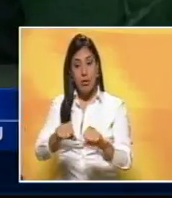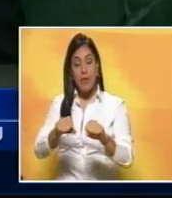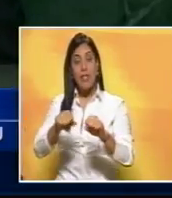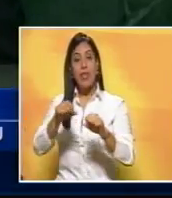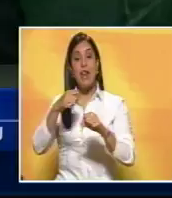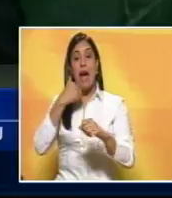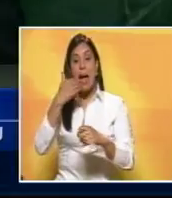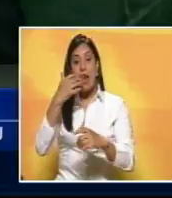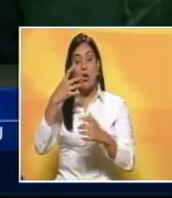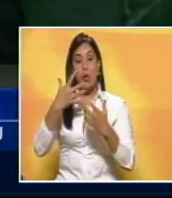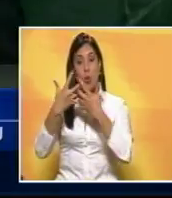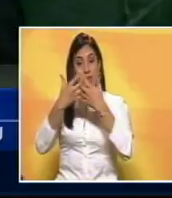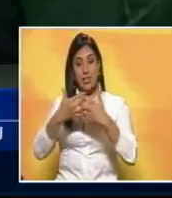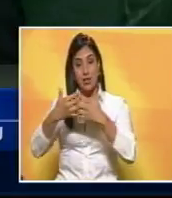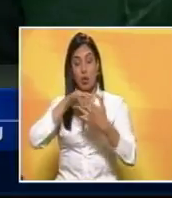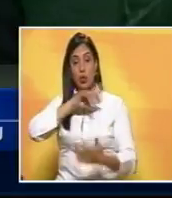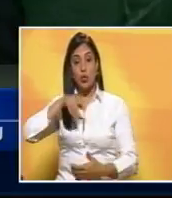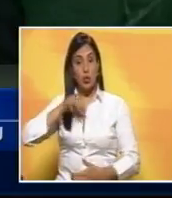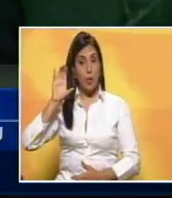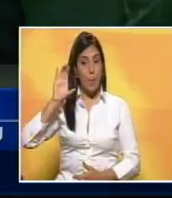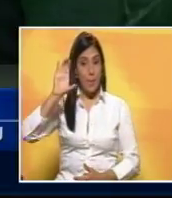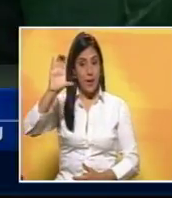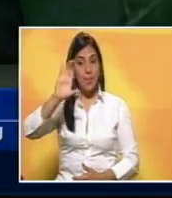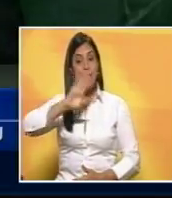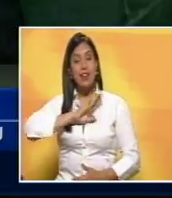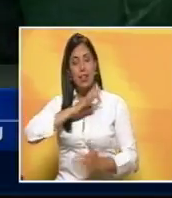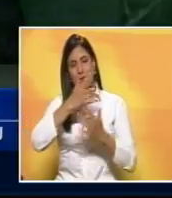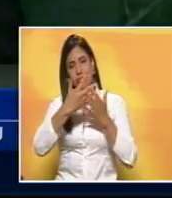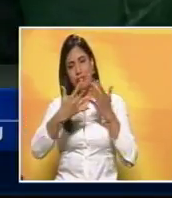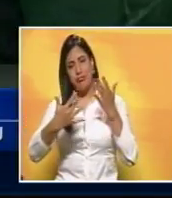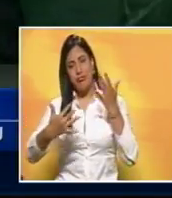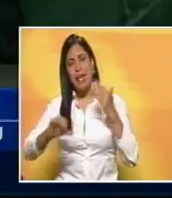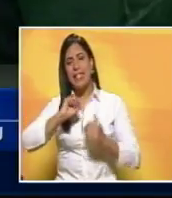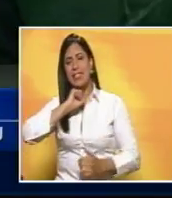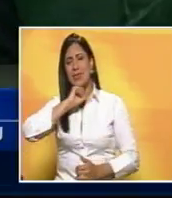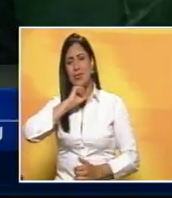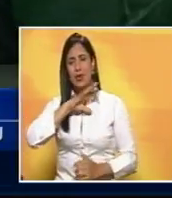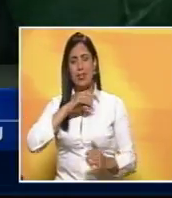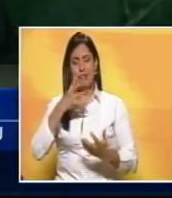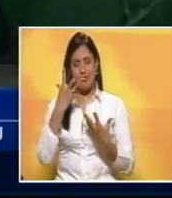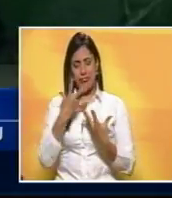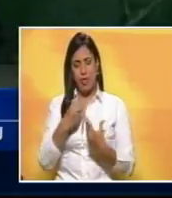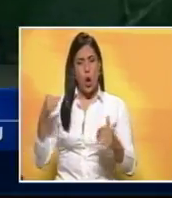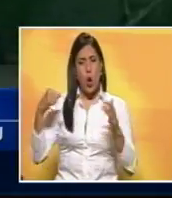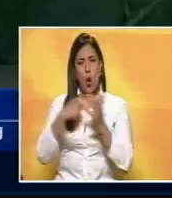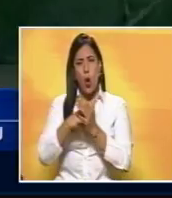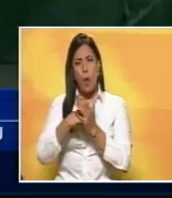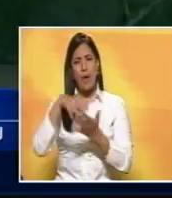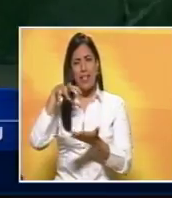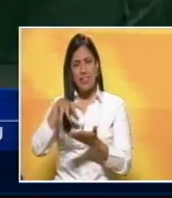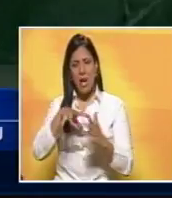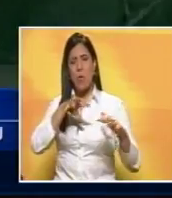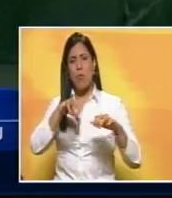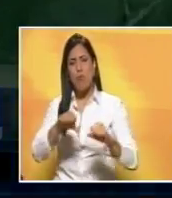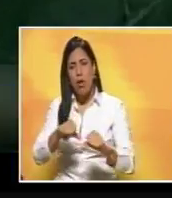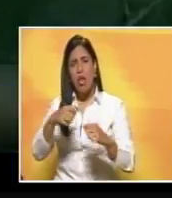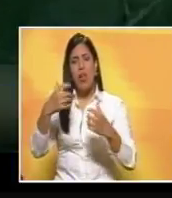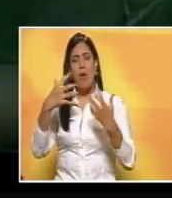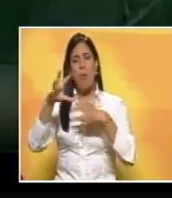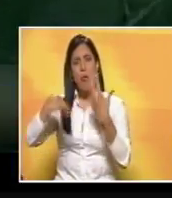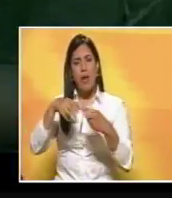e injerencia norteamericana en nuestra región que tiene una larga y triste historia de golpes de estados, invasión